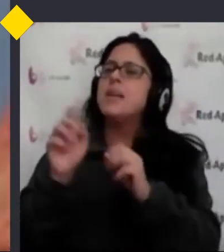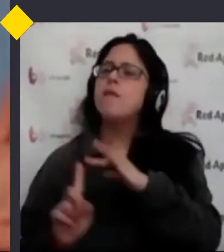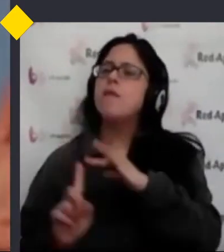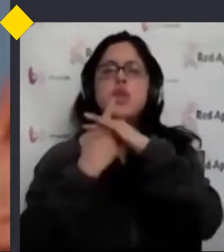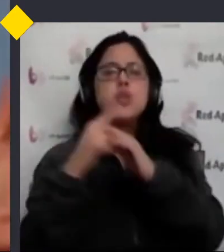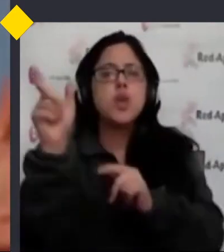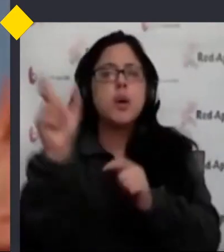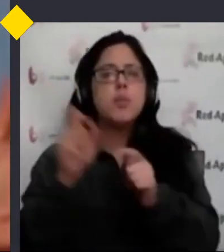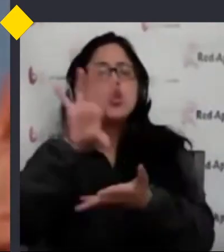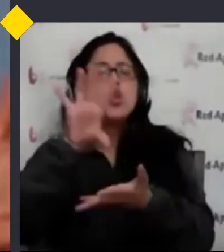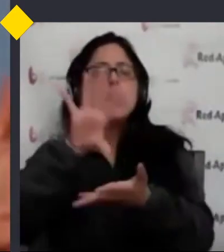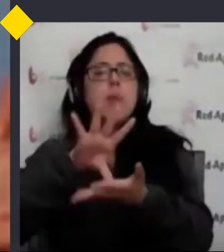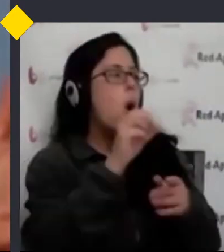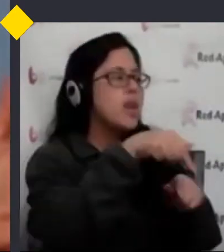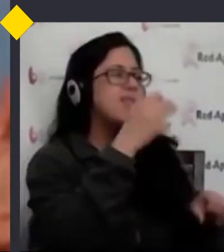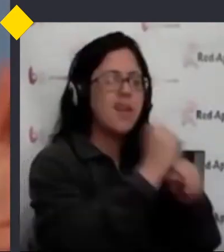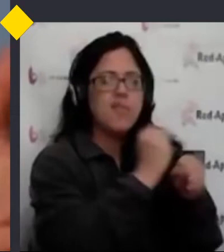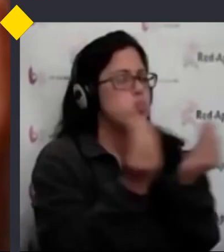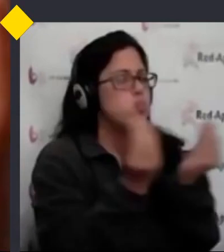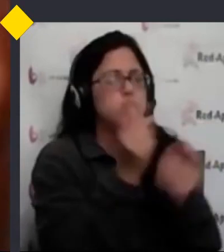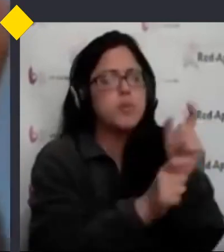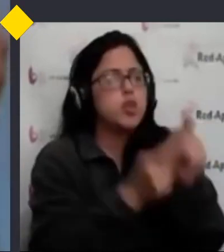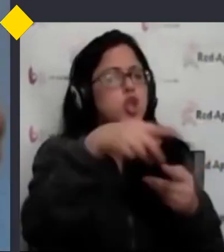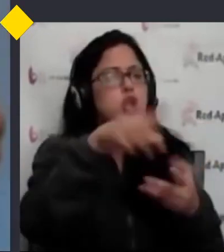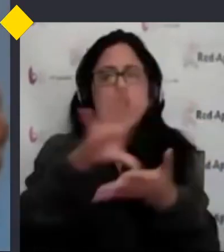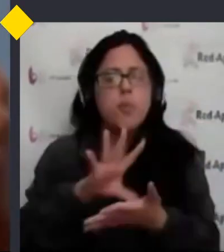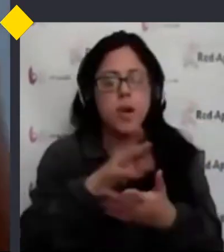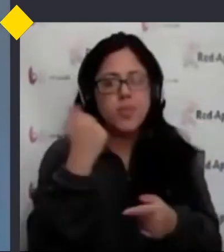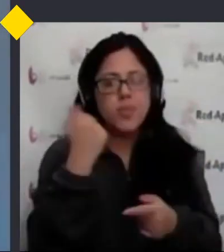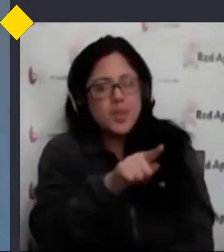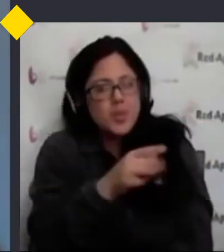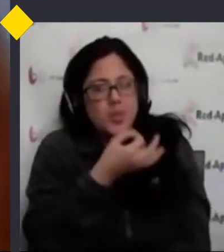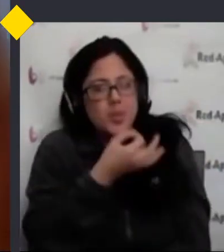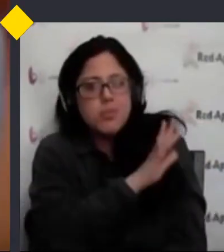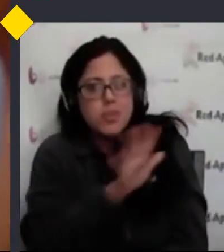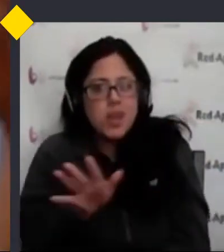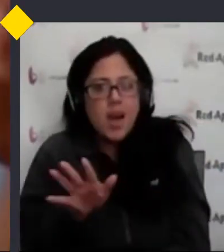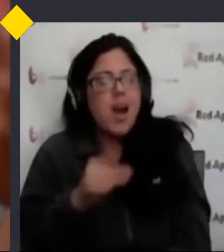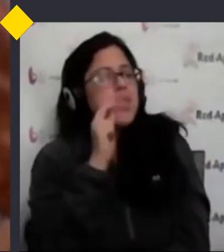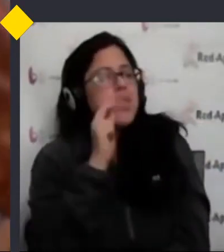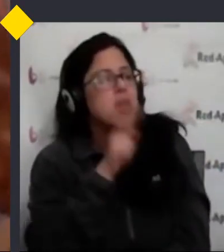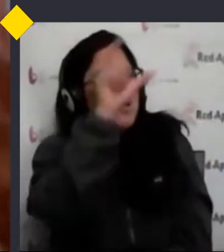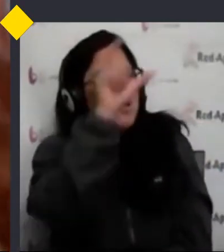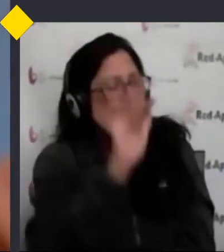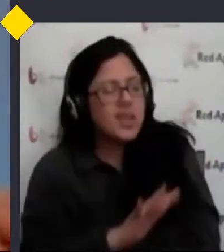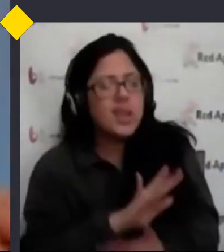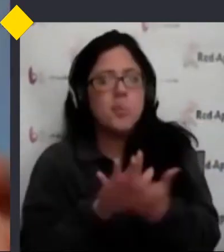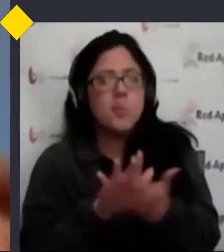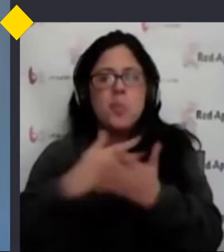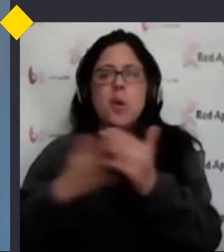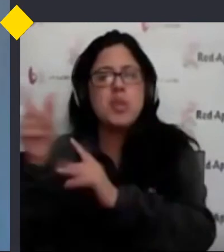nada. Lo importante es ver distintas características, cómo se trata, dónde están las personas que deciden, que